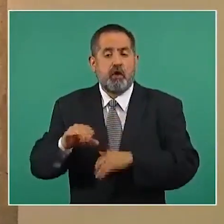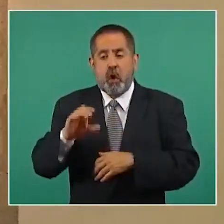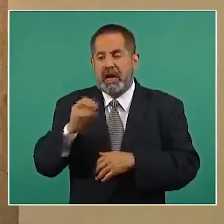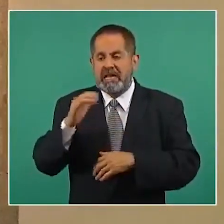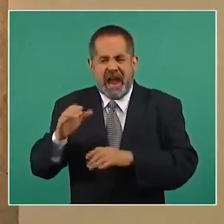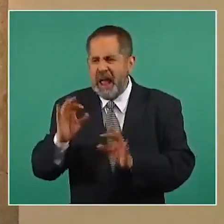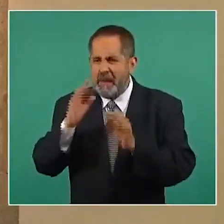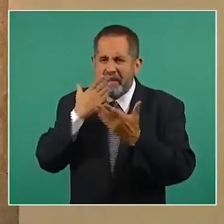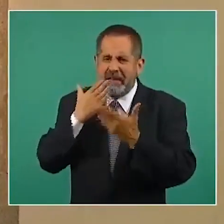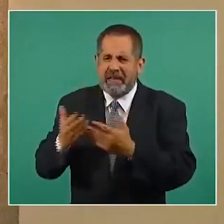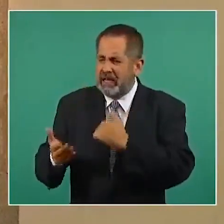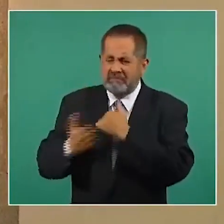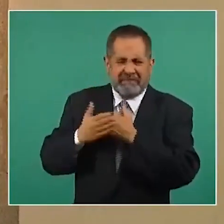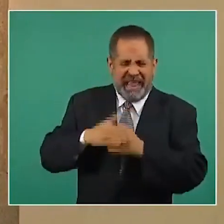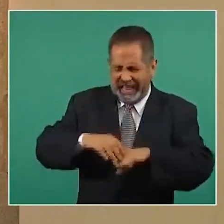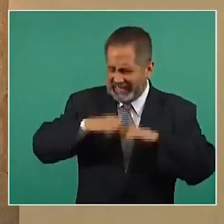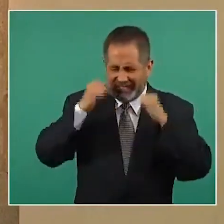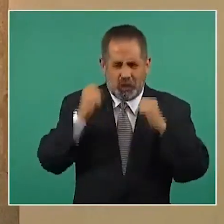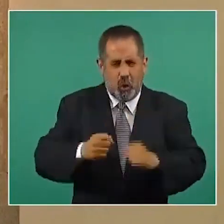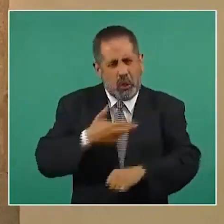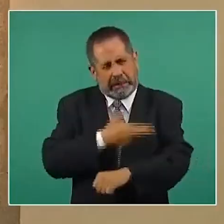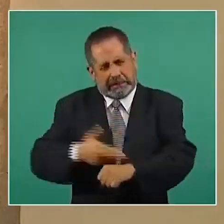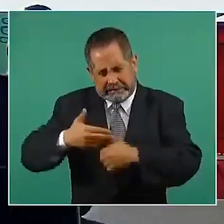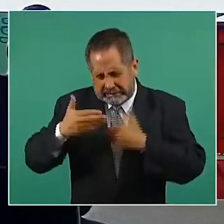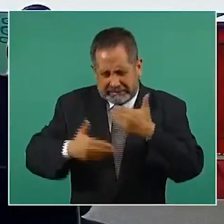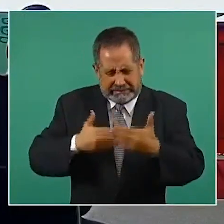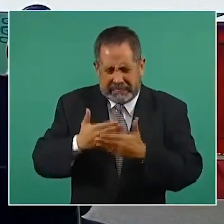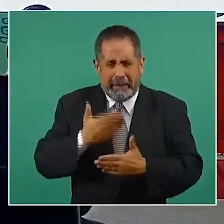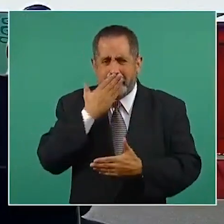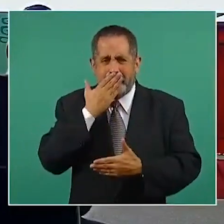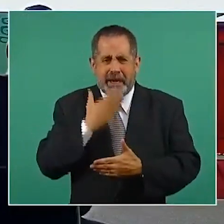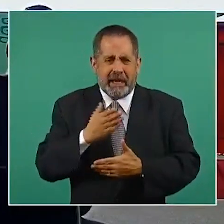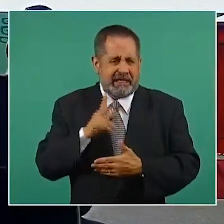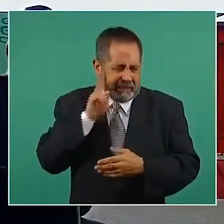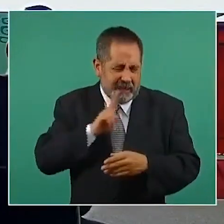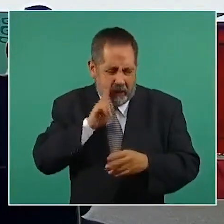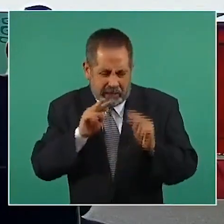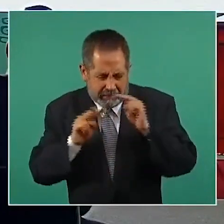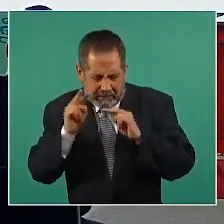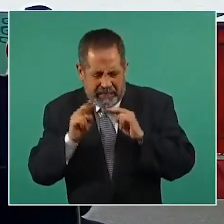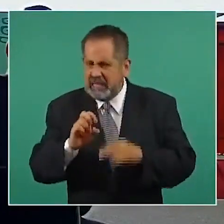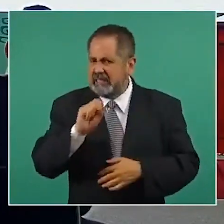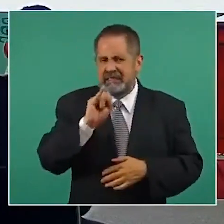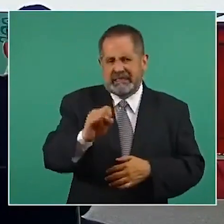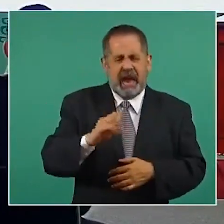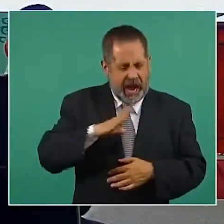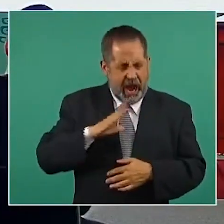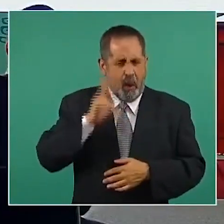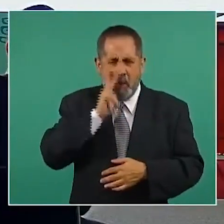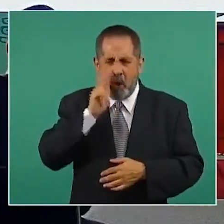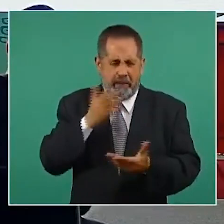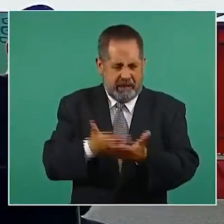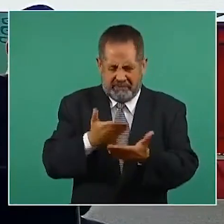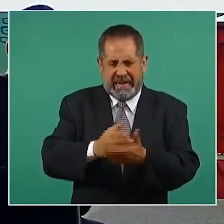aseguran con todos sus procedimientos que tienen, procedimientos para evaluar la evidencia científica y decir